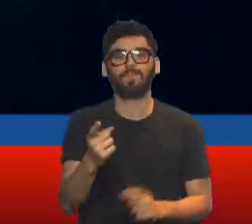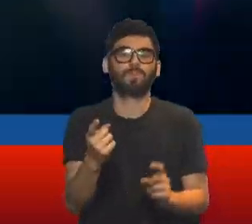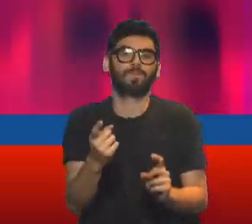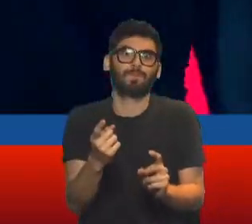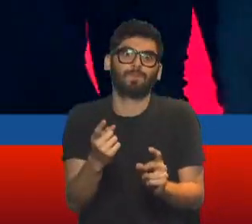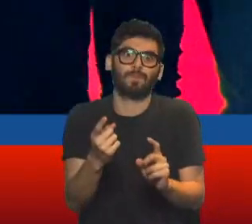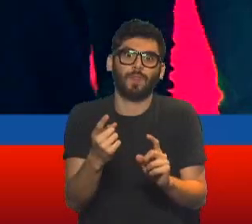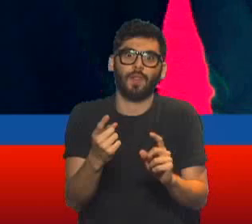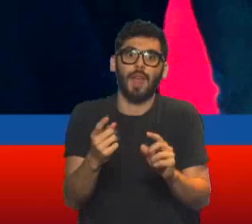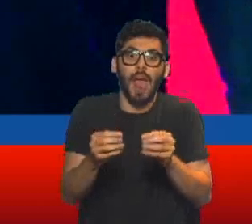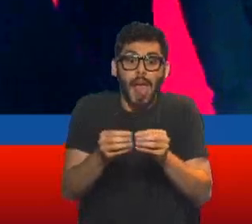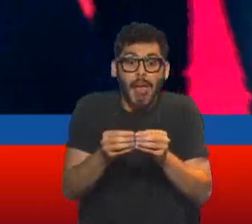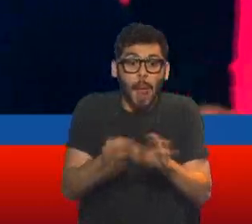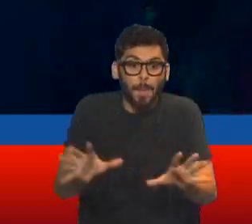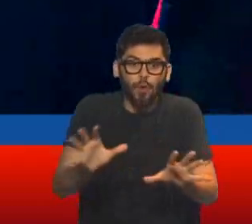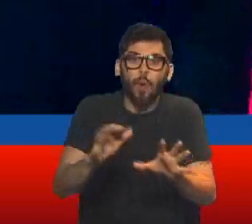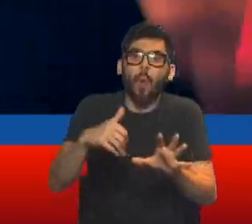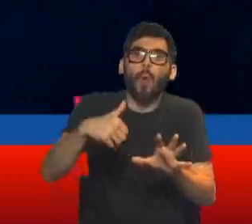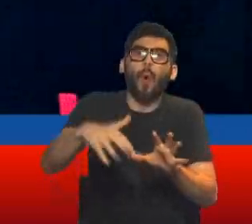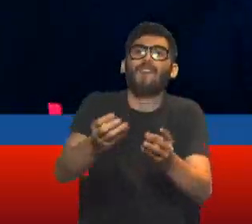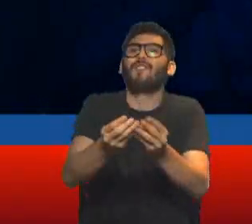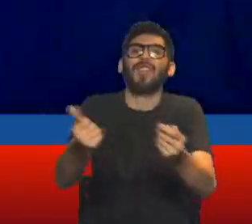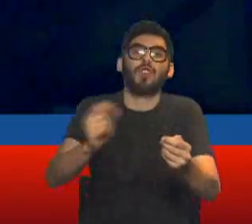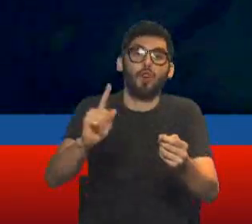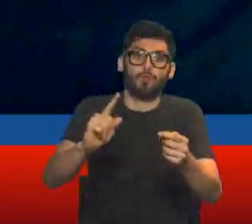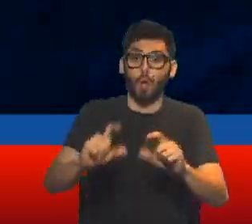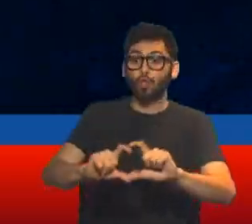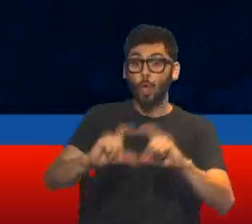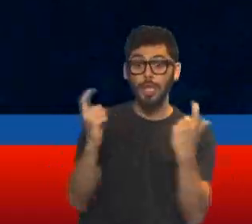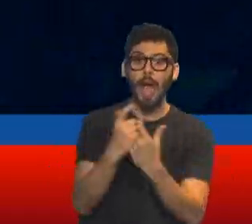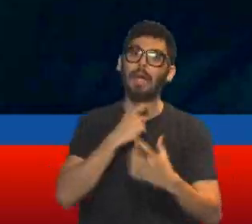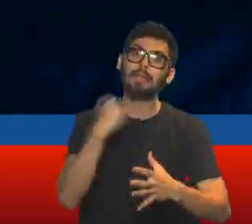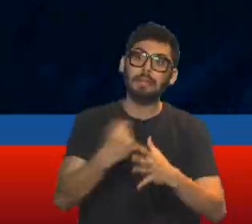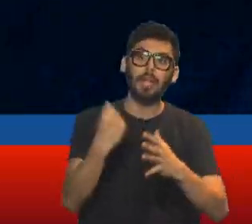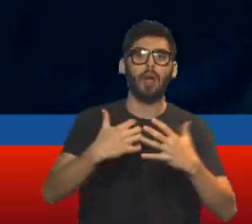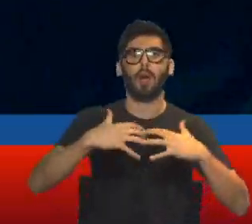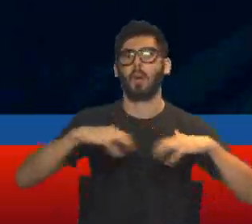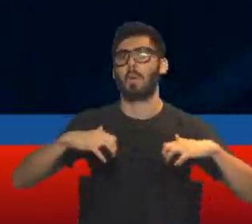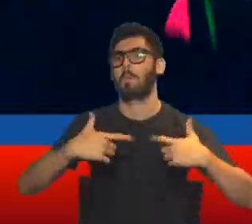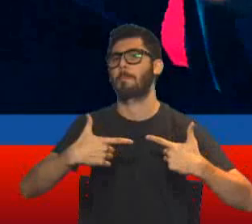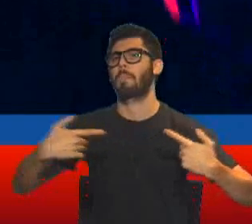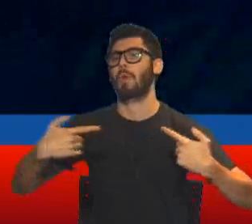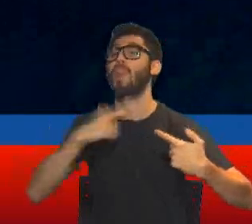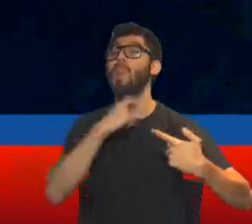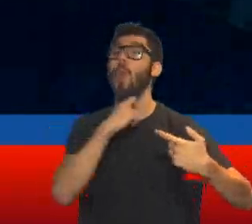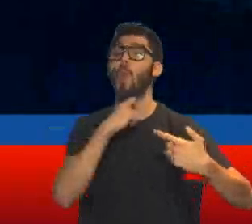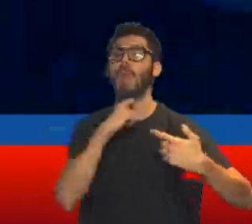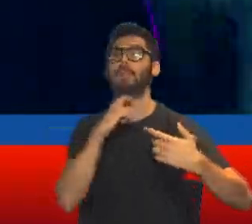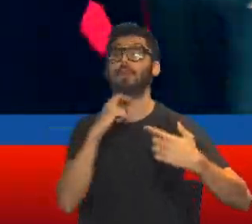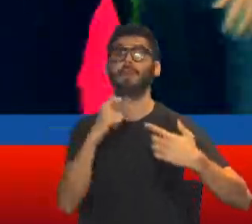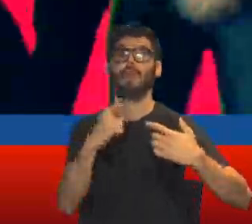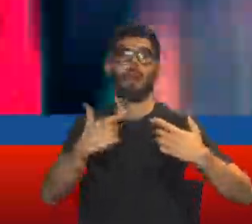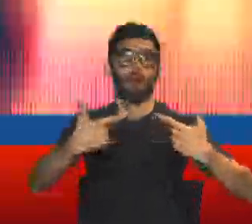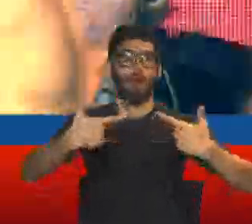tiene fecha de vencimiento ni techo, una espiral de la sociedad para salir de la grieta por arriba. Como decía Marechal, los argentinos que tenemos que salir por arriba